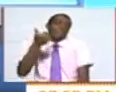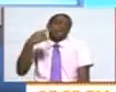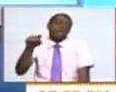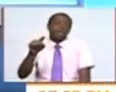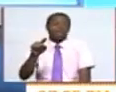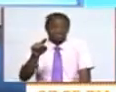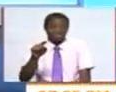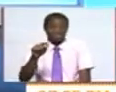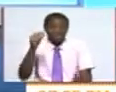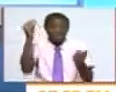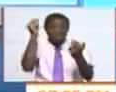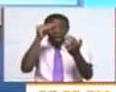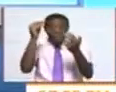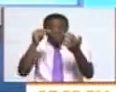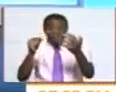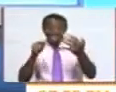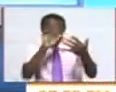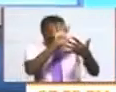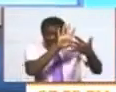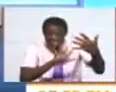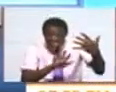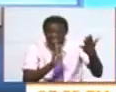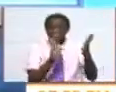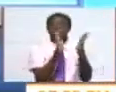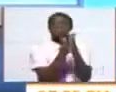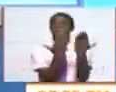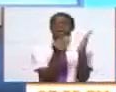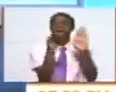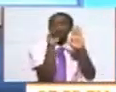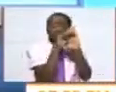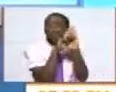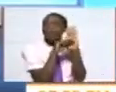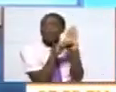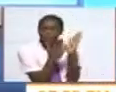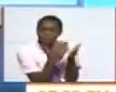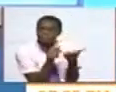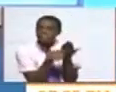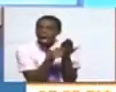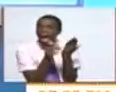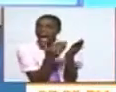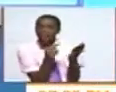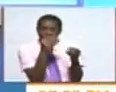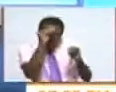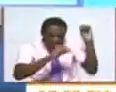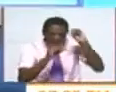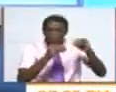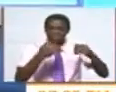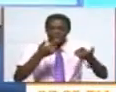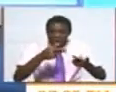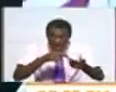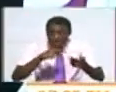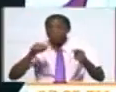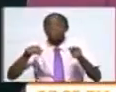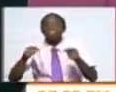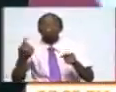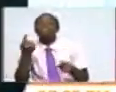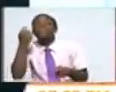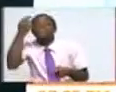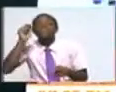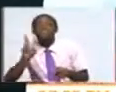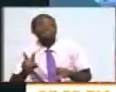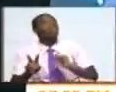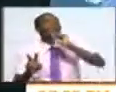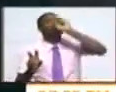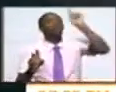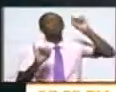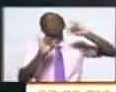Esto es un manual escrito, hecho, pensado y aplicado en otros países del mundo. Es